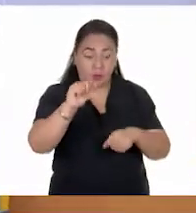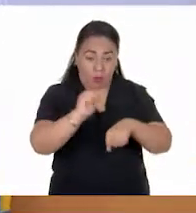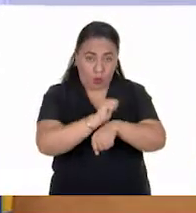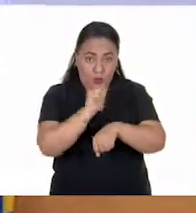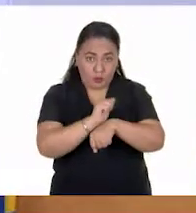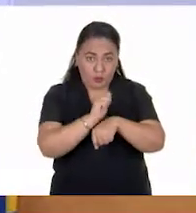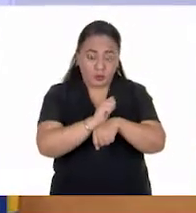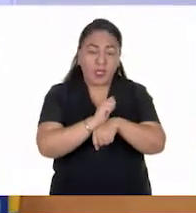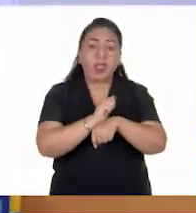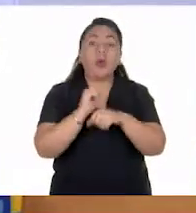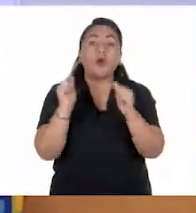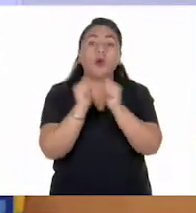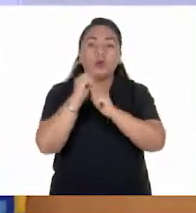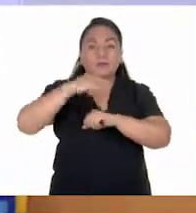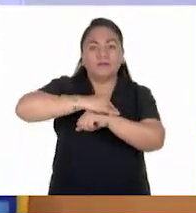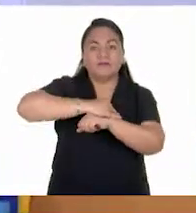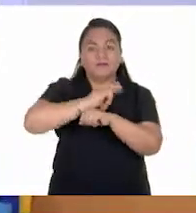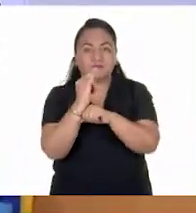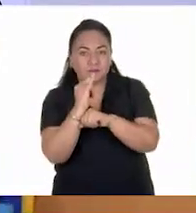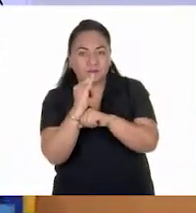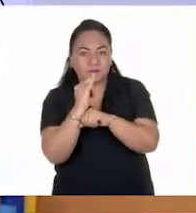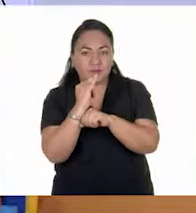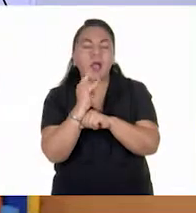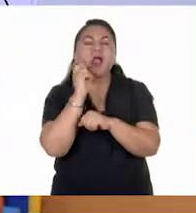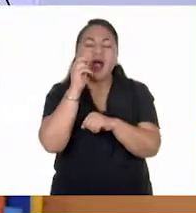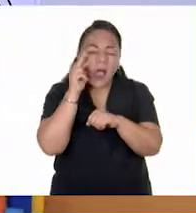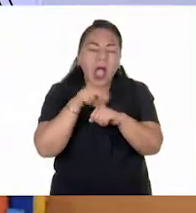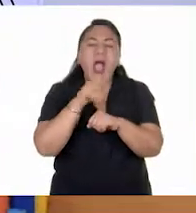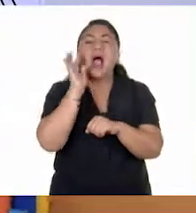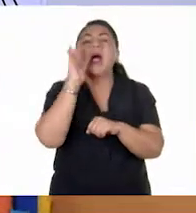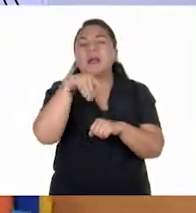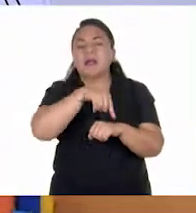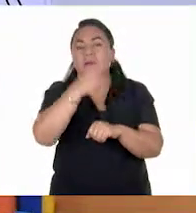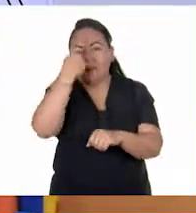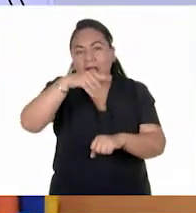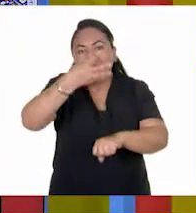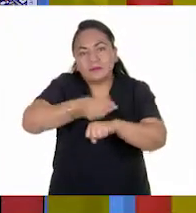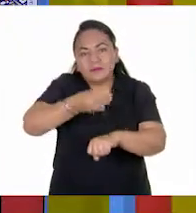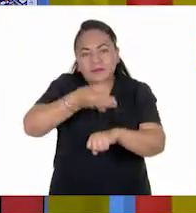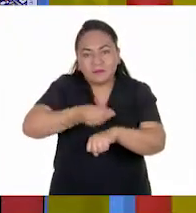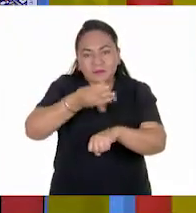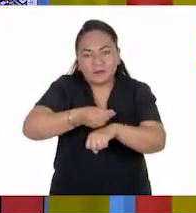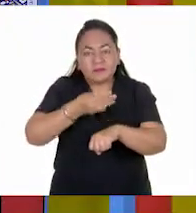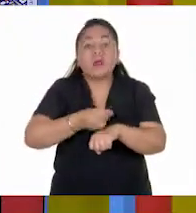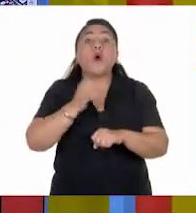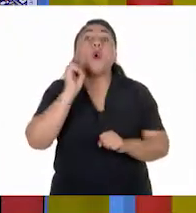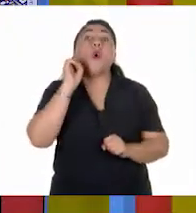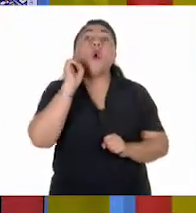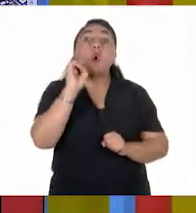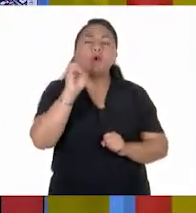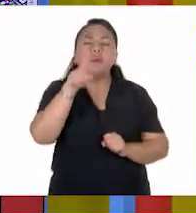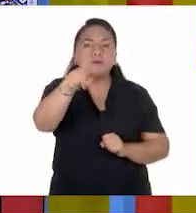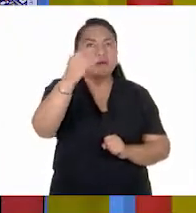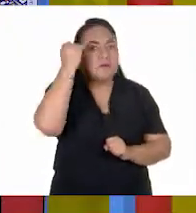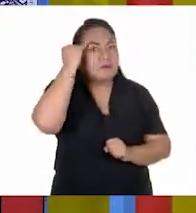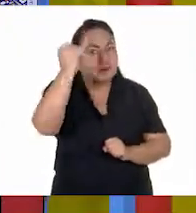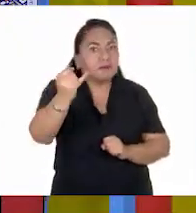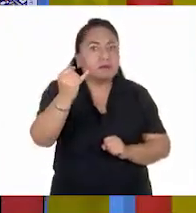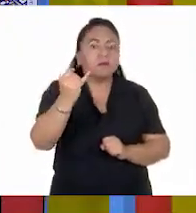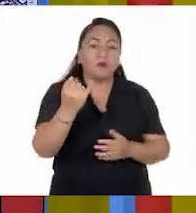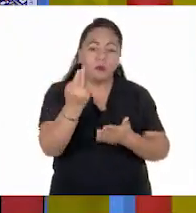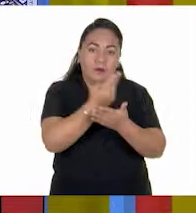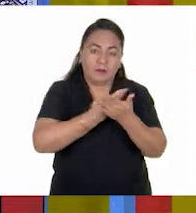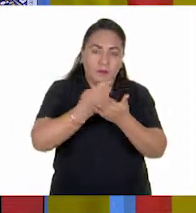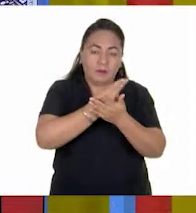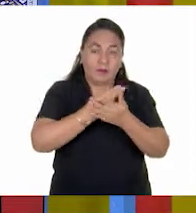coche levantado para representar que lo están arreglando. Claro. O por ahí a alguien se le ocurrió que puede representar